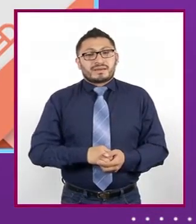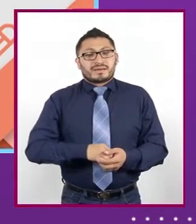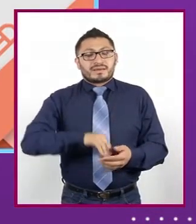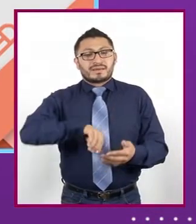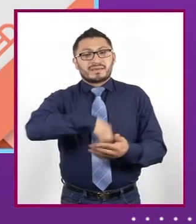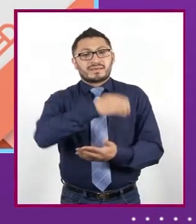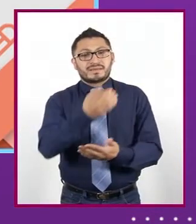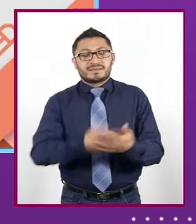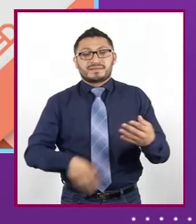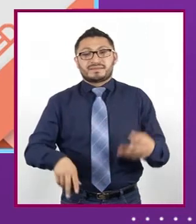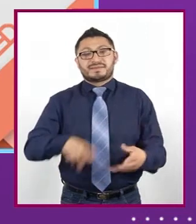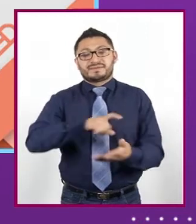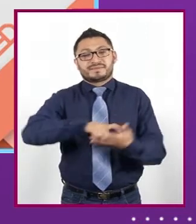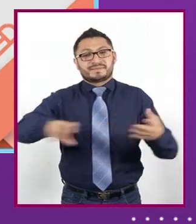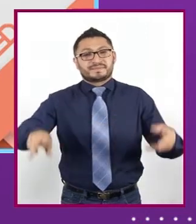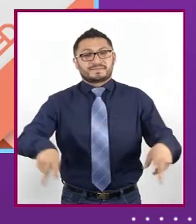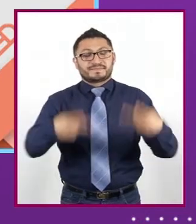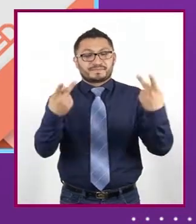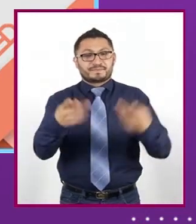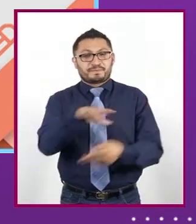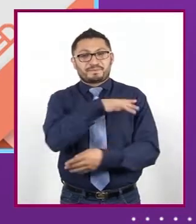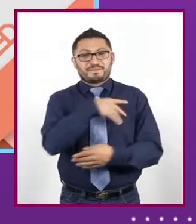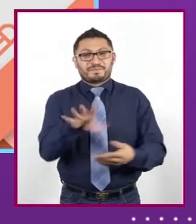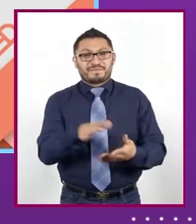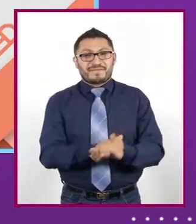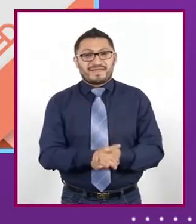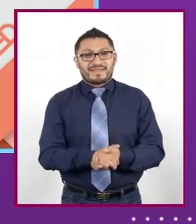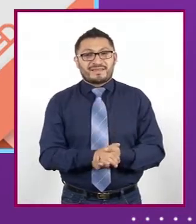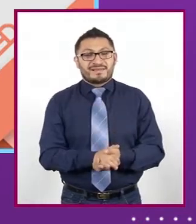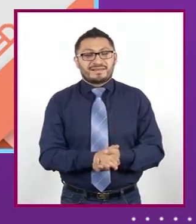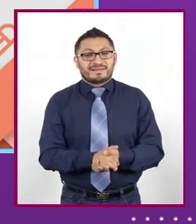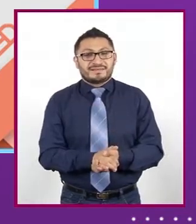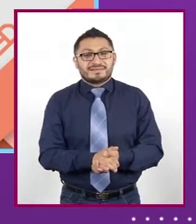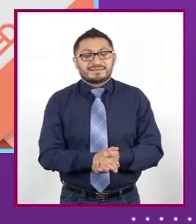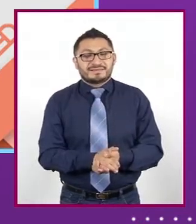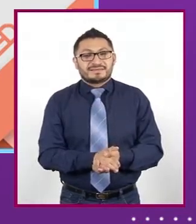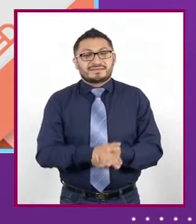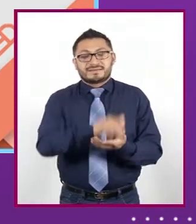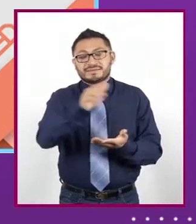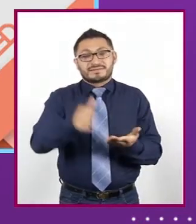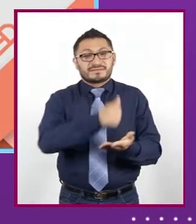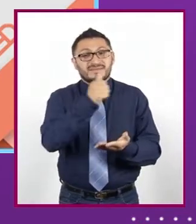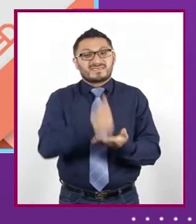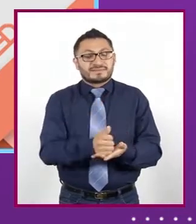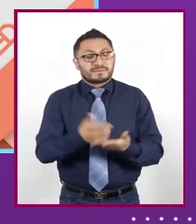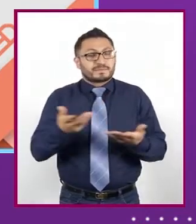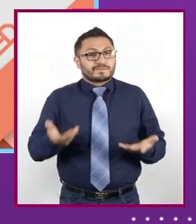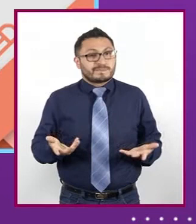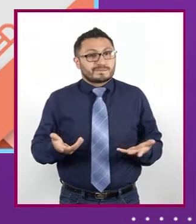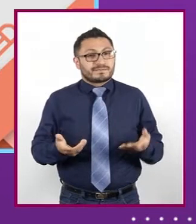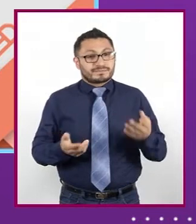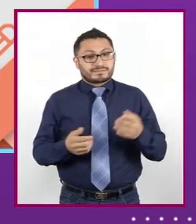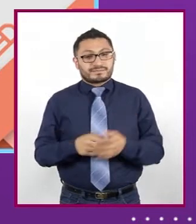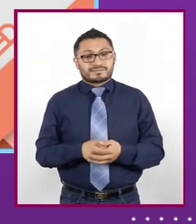Contrato de compraventa en general. En la ciudad de